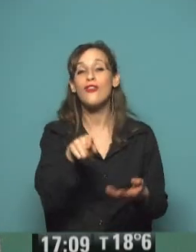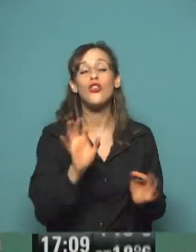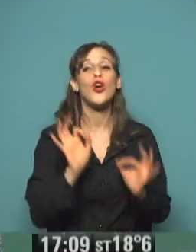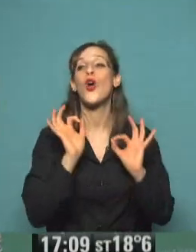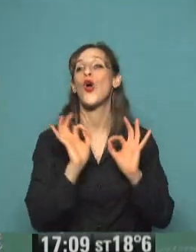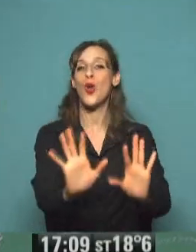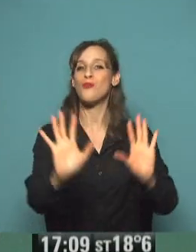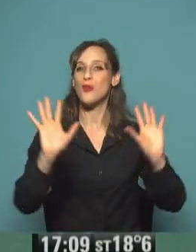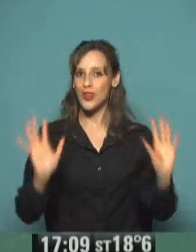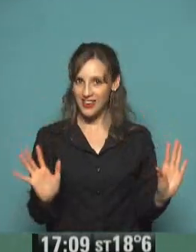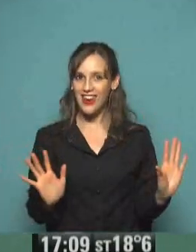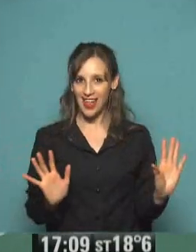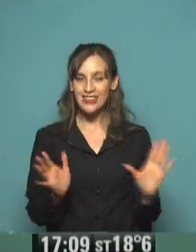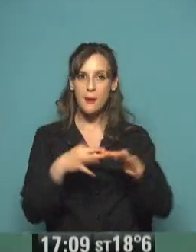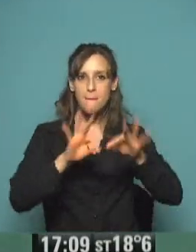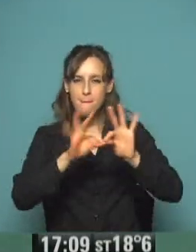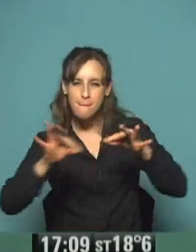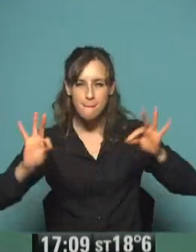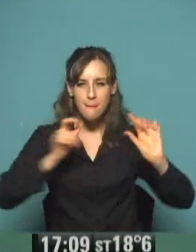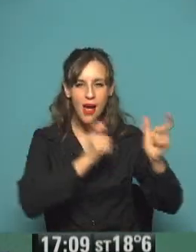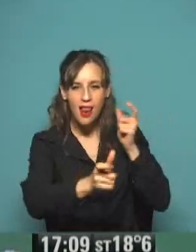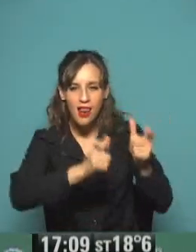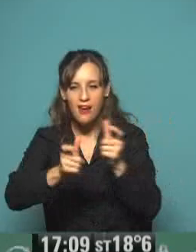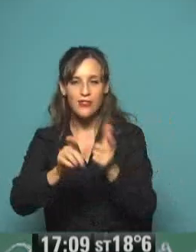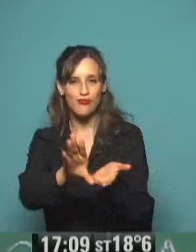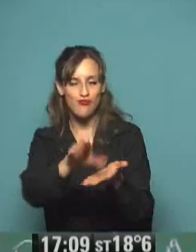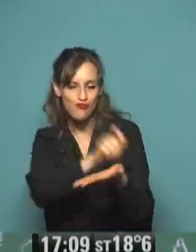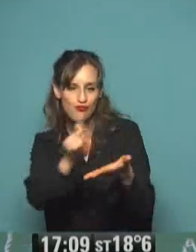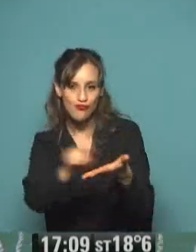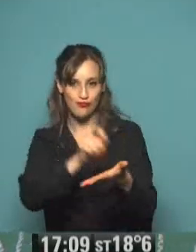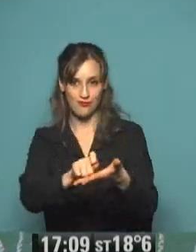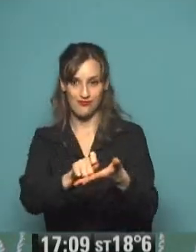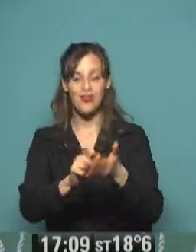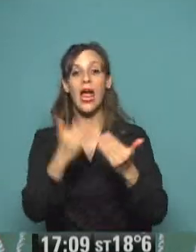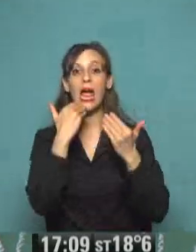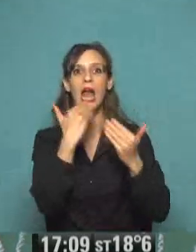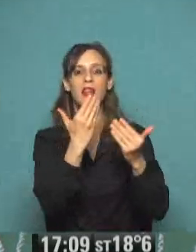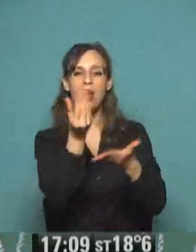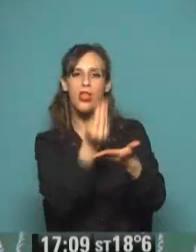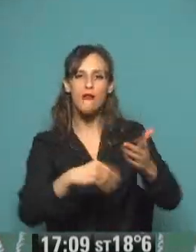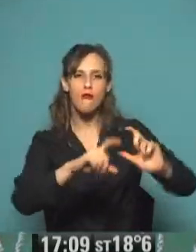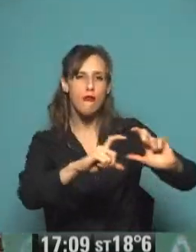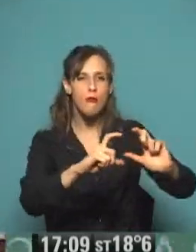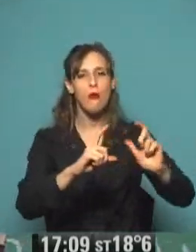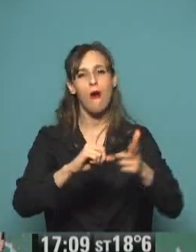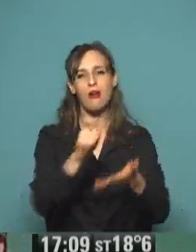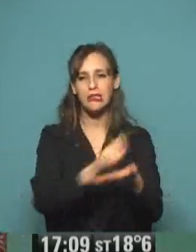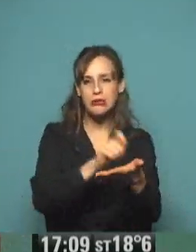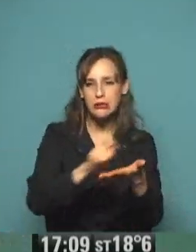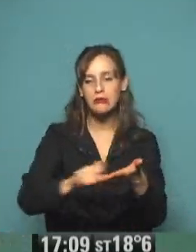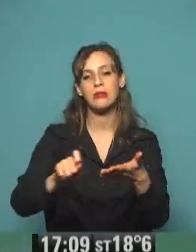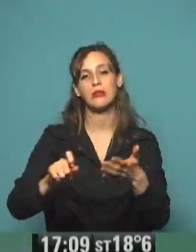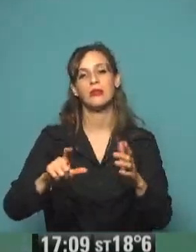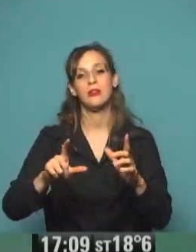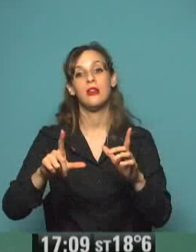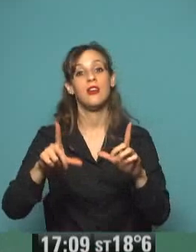ustedes quieran poner de su animal preferido. Y con el dibujo y la escritura y mandárnosla